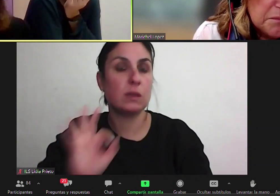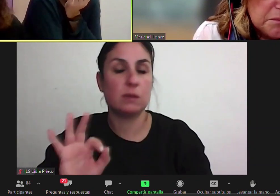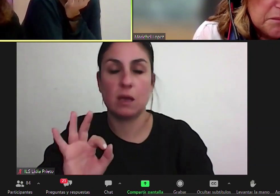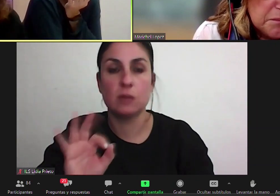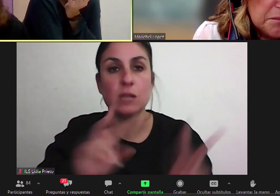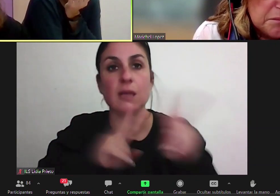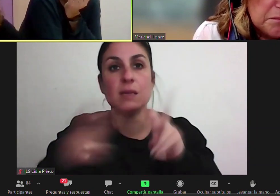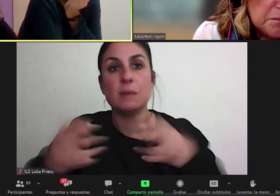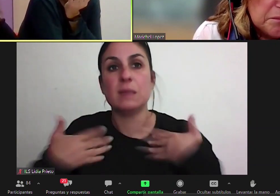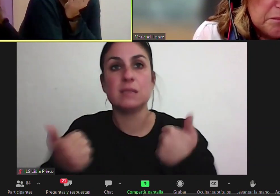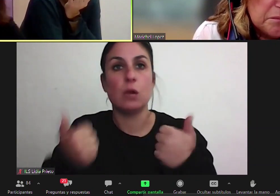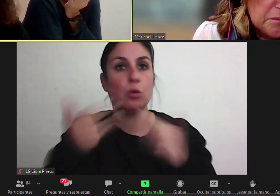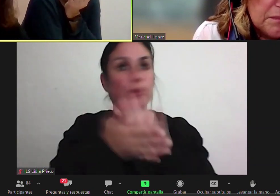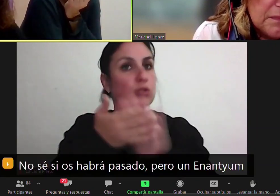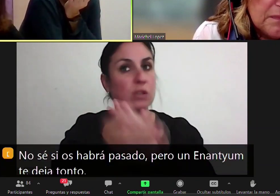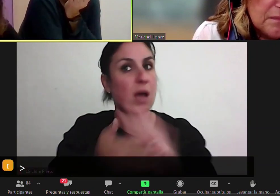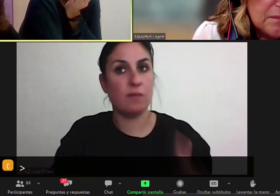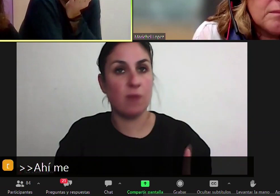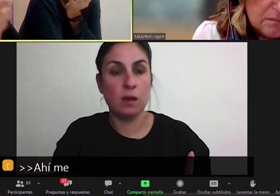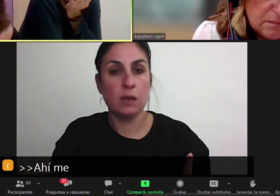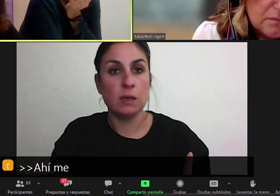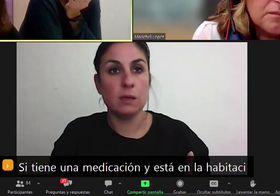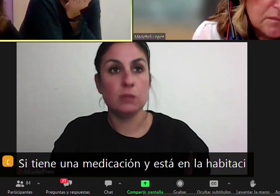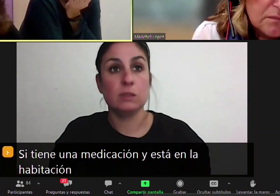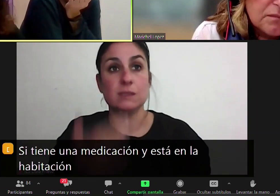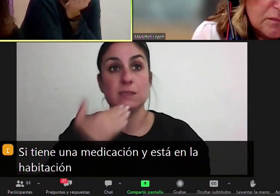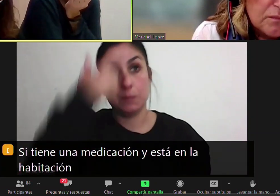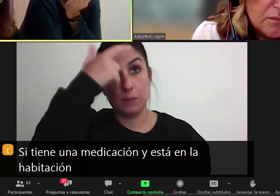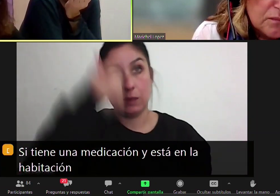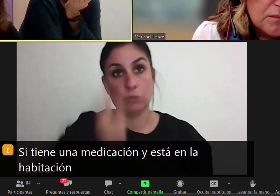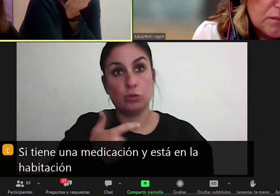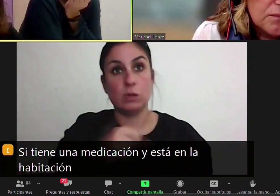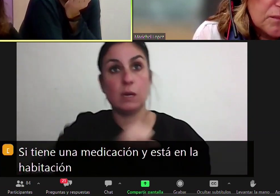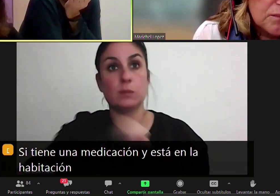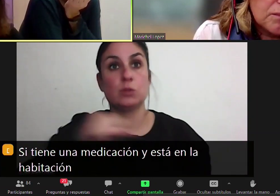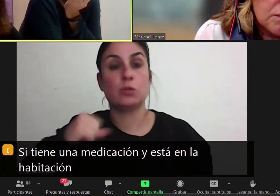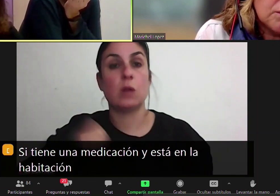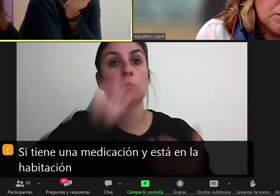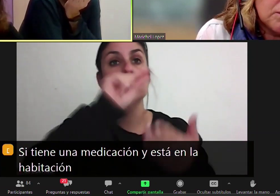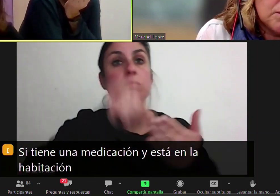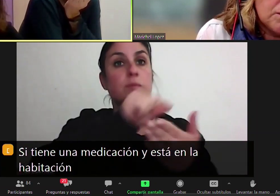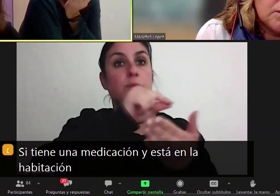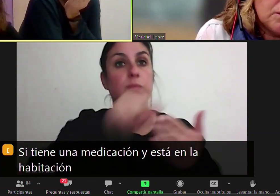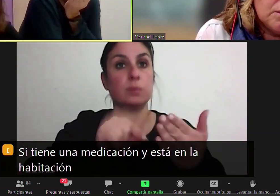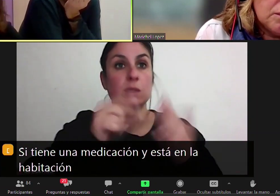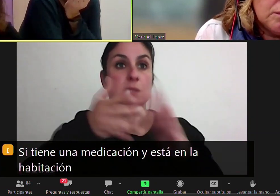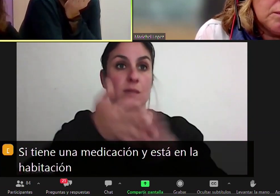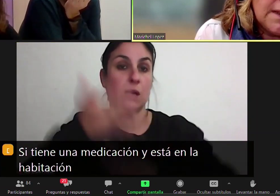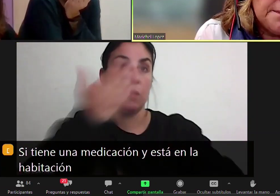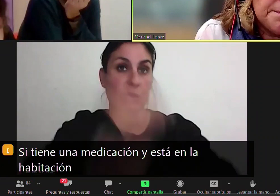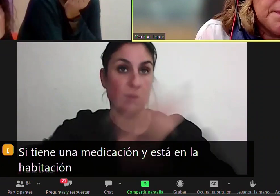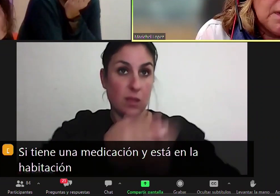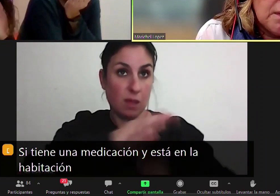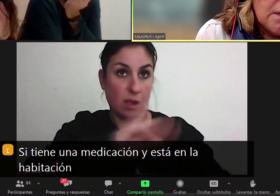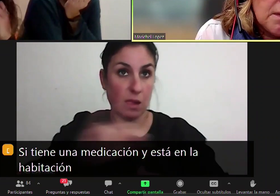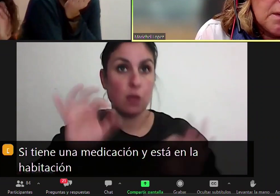que ahí no se vulnera nada y sobre todo cuando es la persona la que marca la casilla o entrega copia de la tarjeta que acredita la discapacidad.